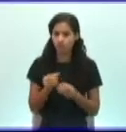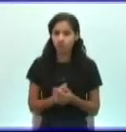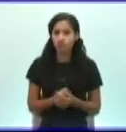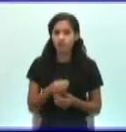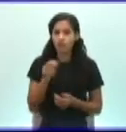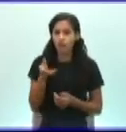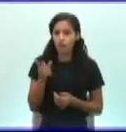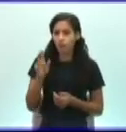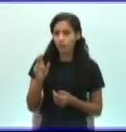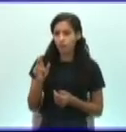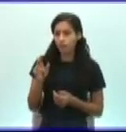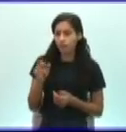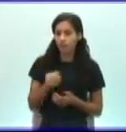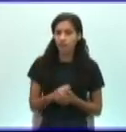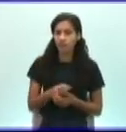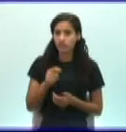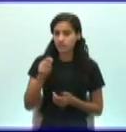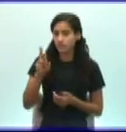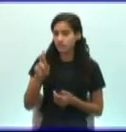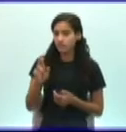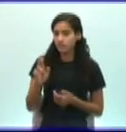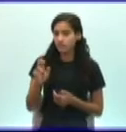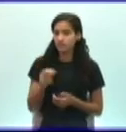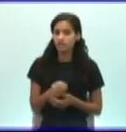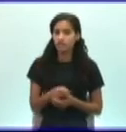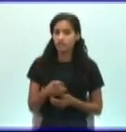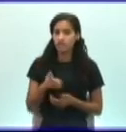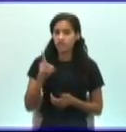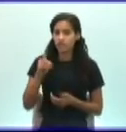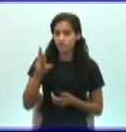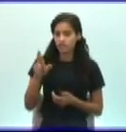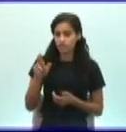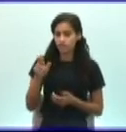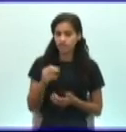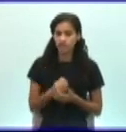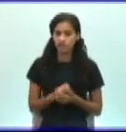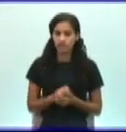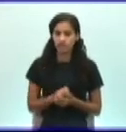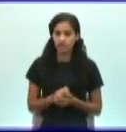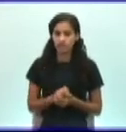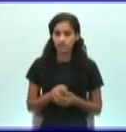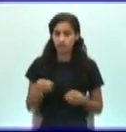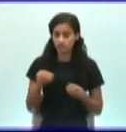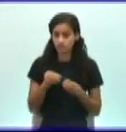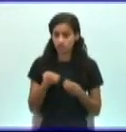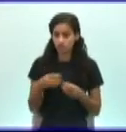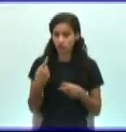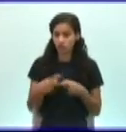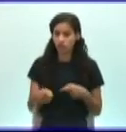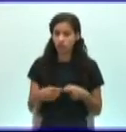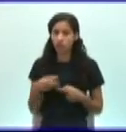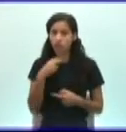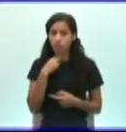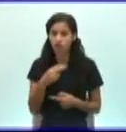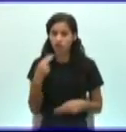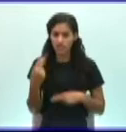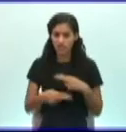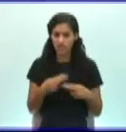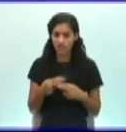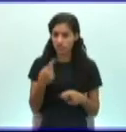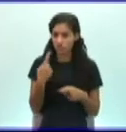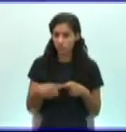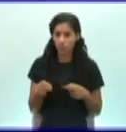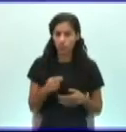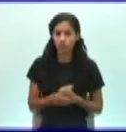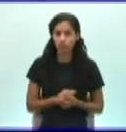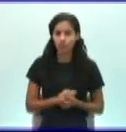PR, TR, DR, que al unirlas con las vocales igual se forman